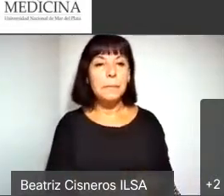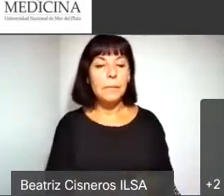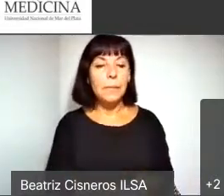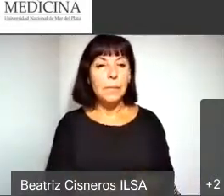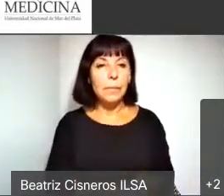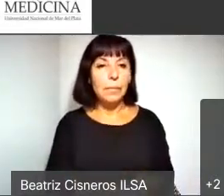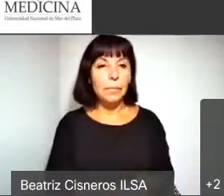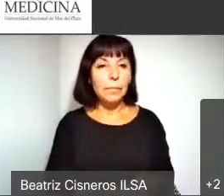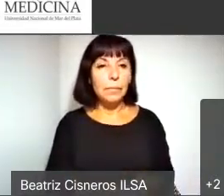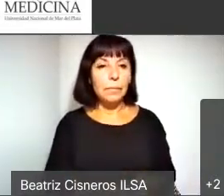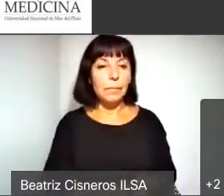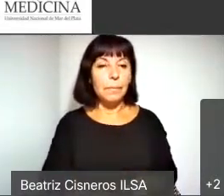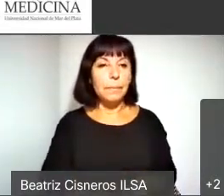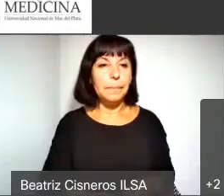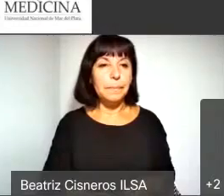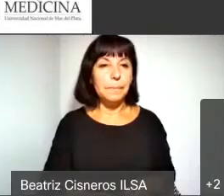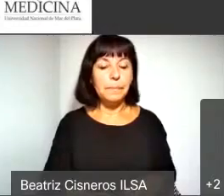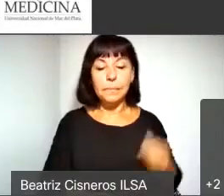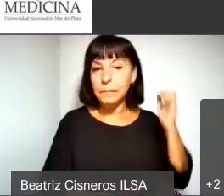Y